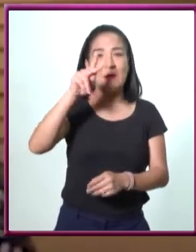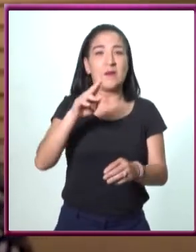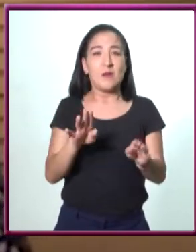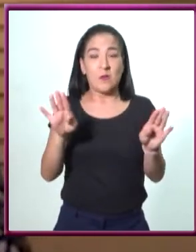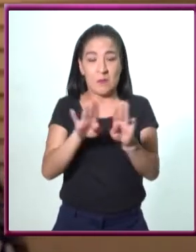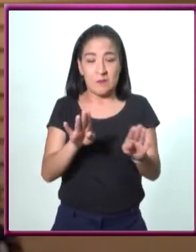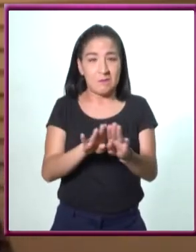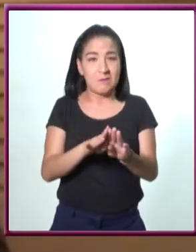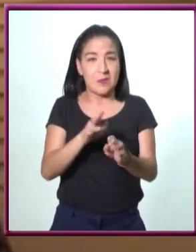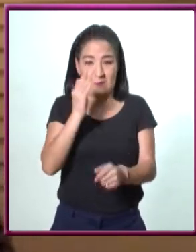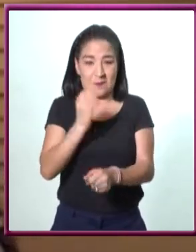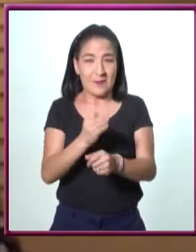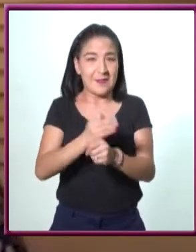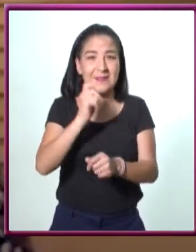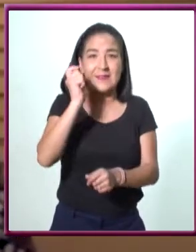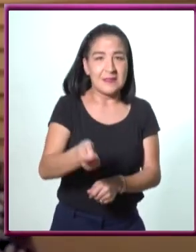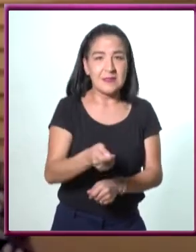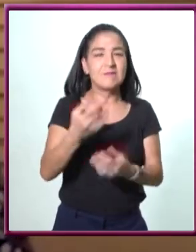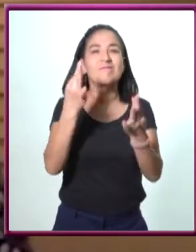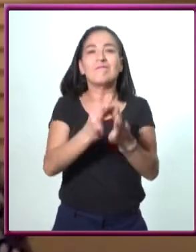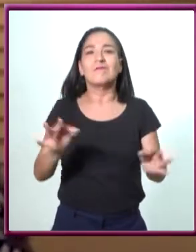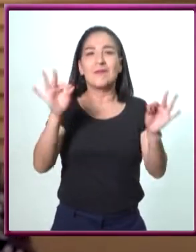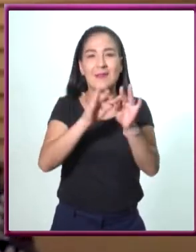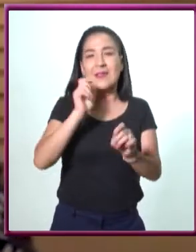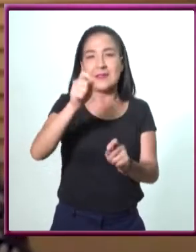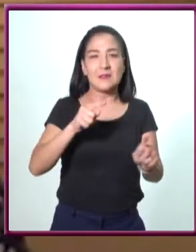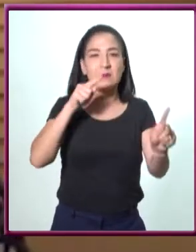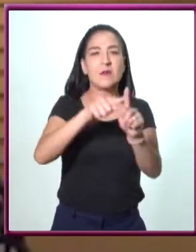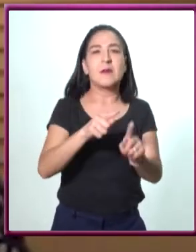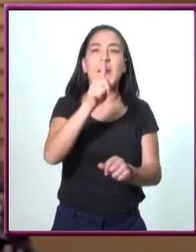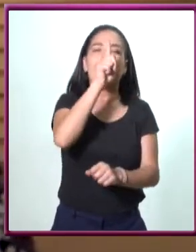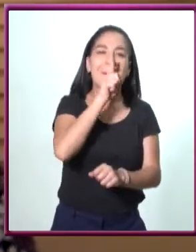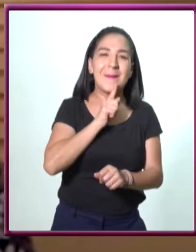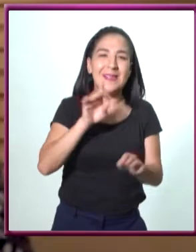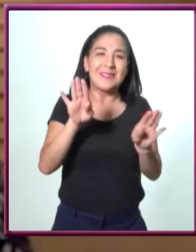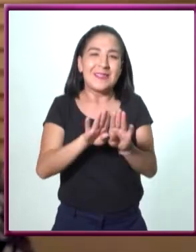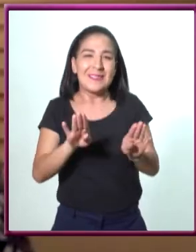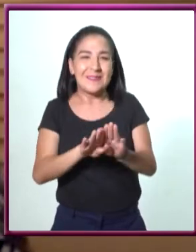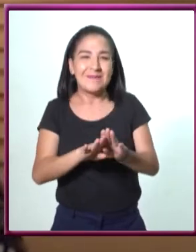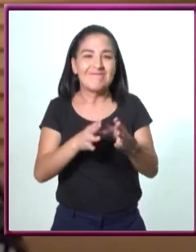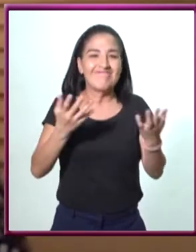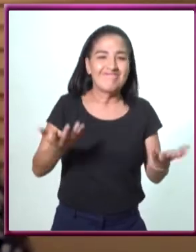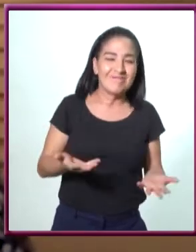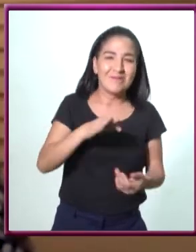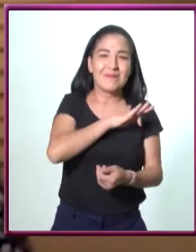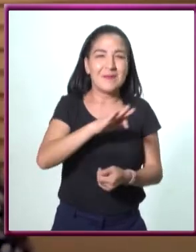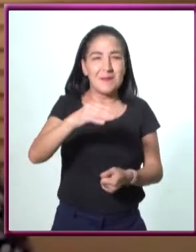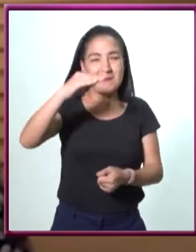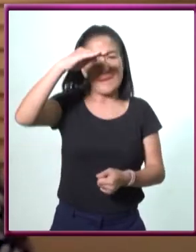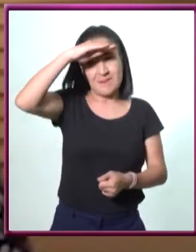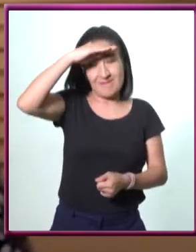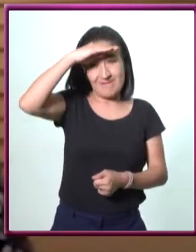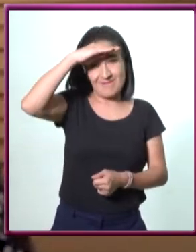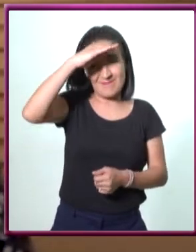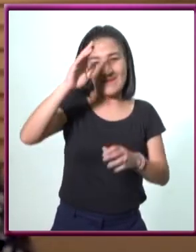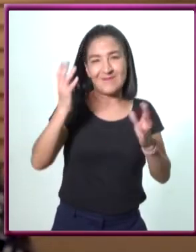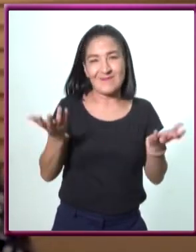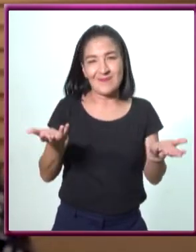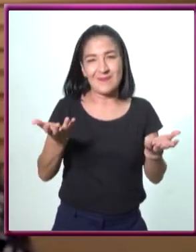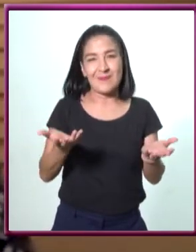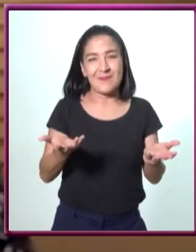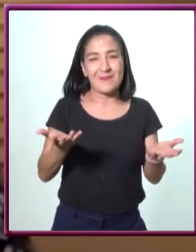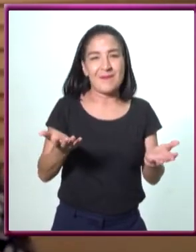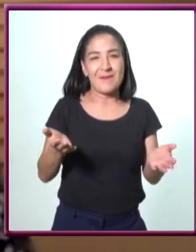existe como tal, y yo creo que es importante que, aunque sean mentiras que podemos pensar que